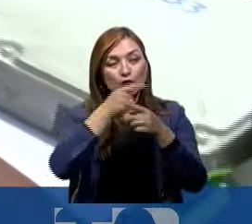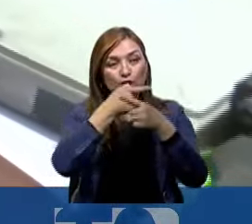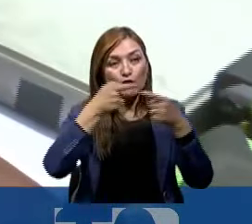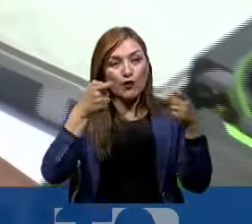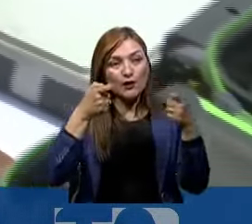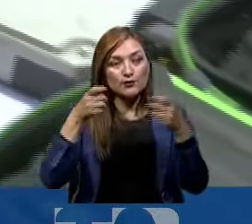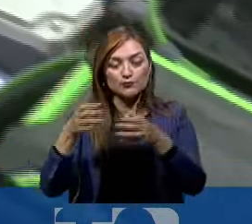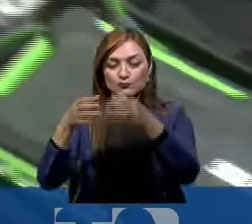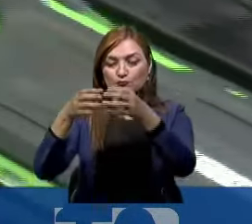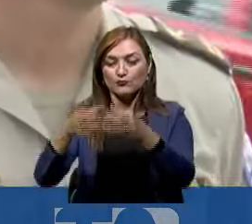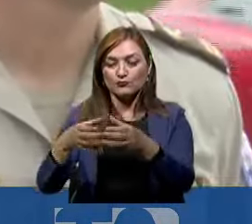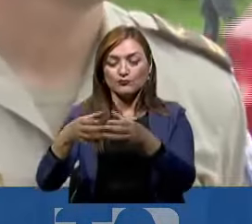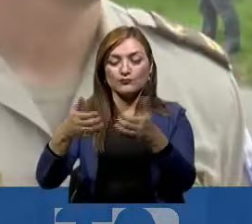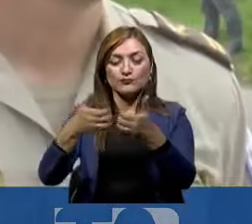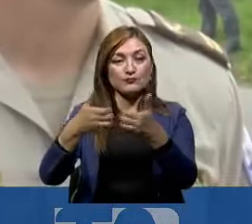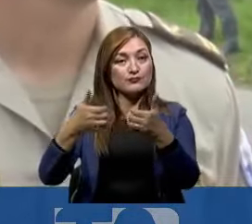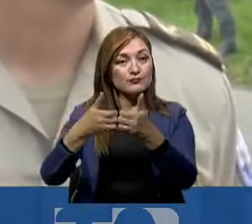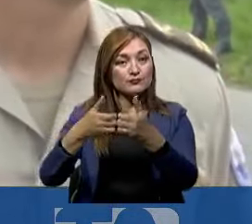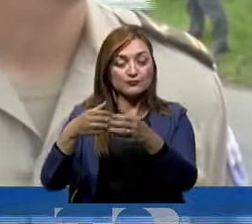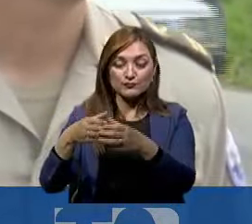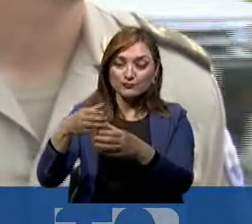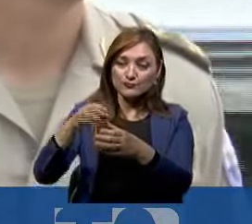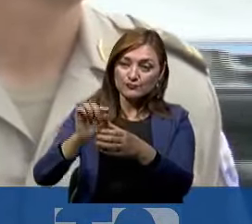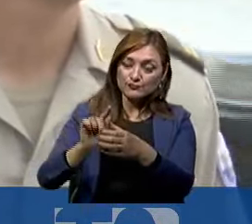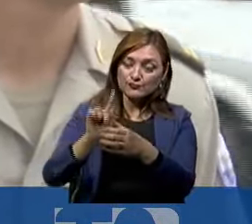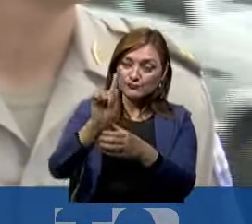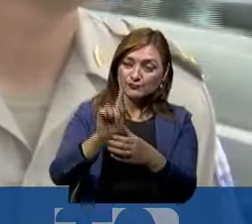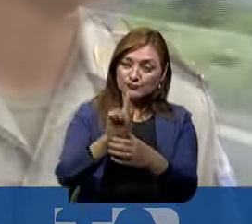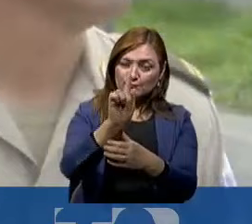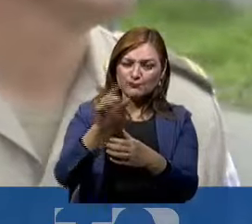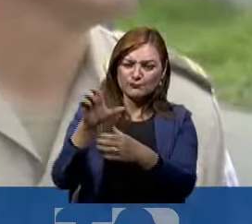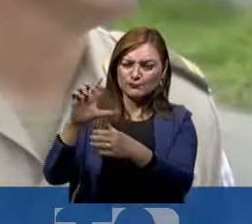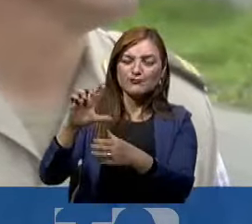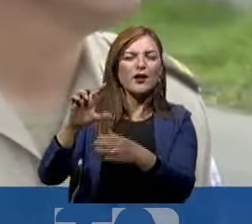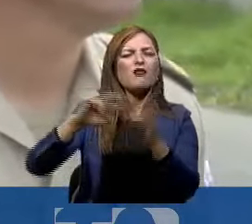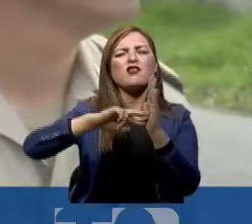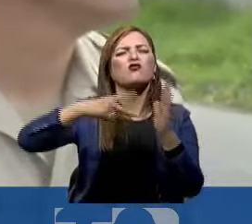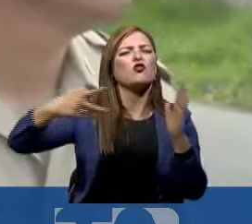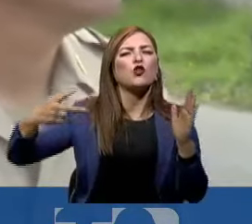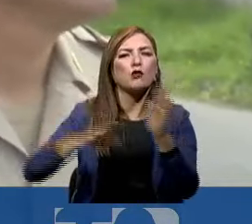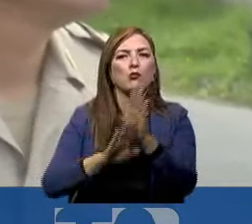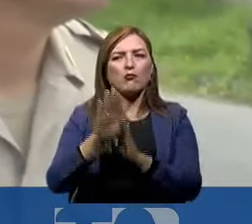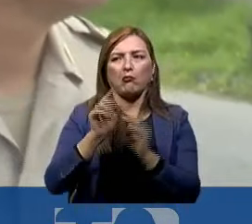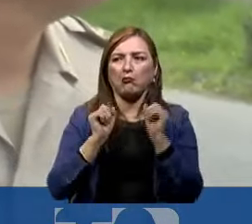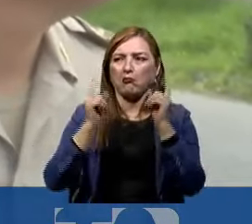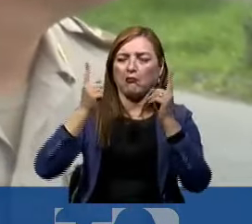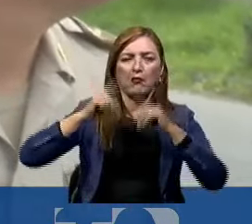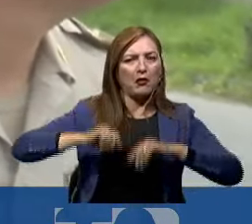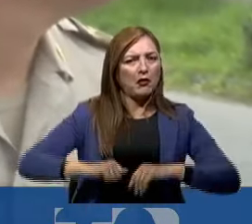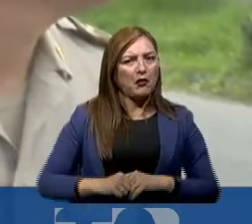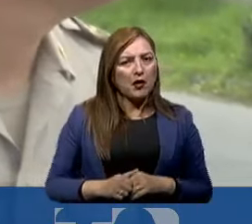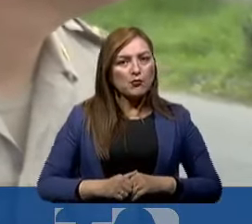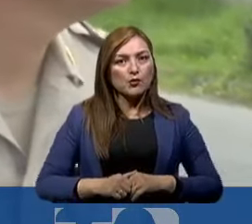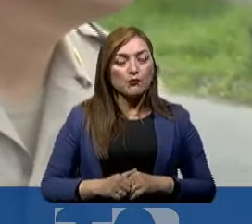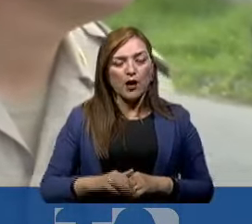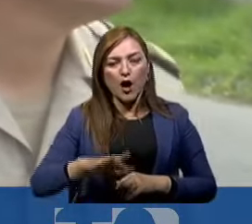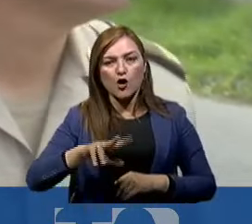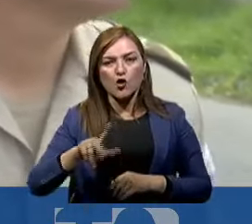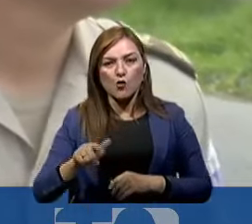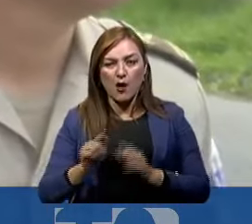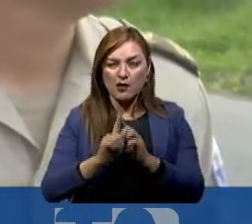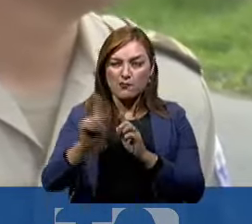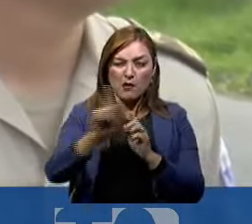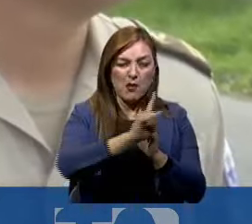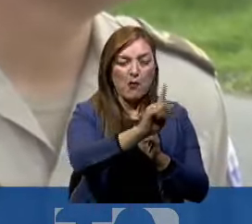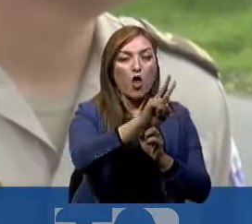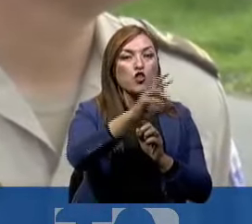señal. Lo que nos llama la atención es que estas bandas están utilizando ya tecnología de punta, les permiten inhibir la señal y cortar la señal a 200 metros de la